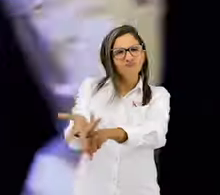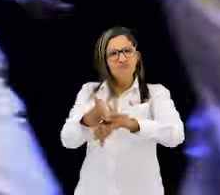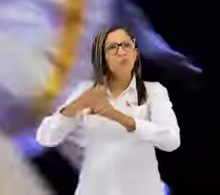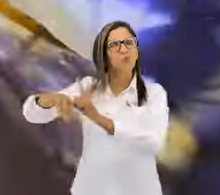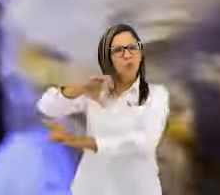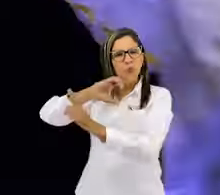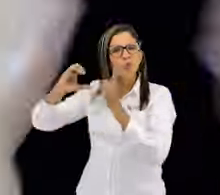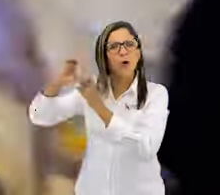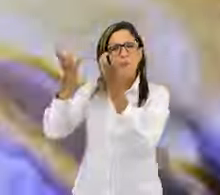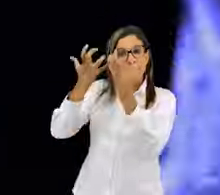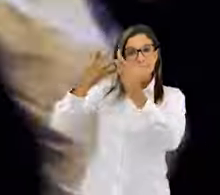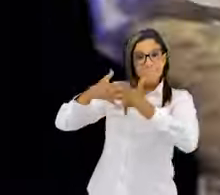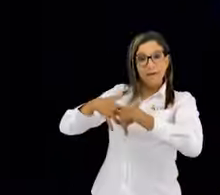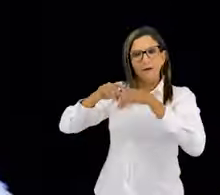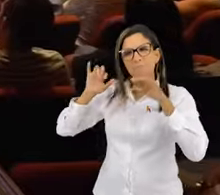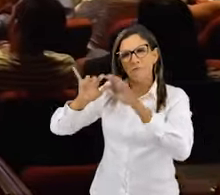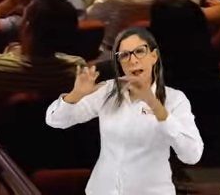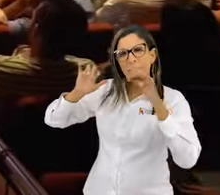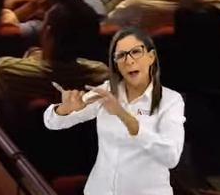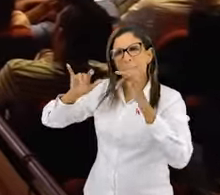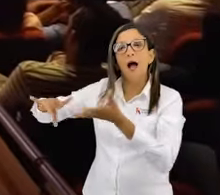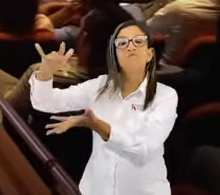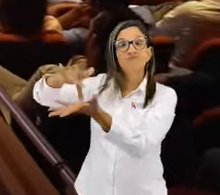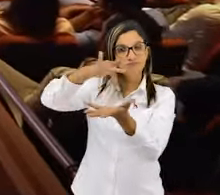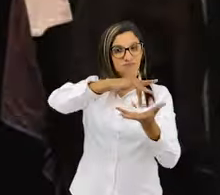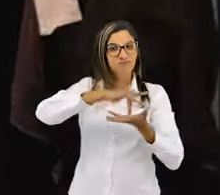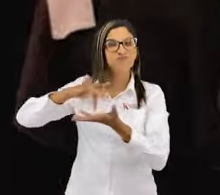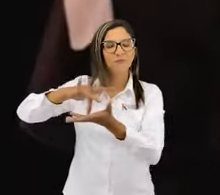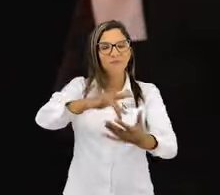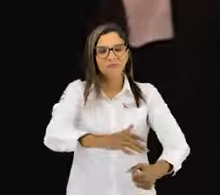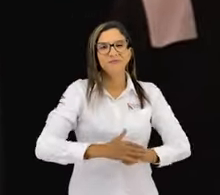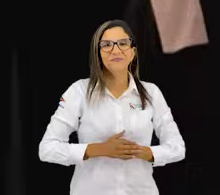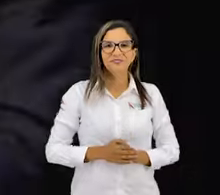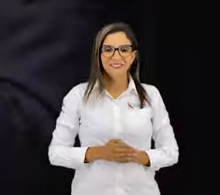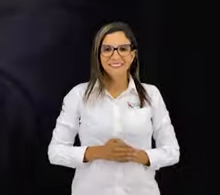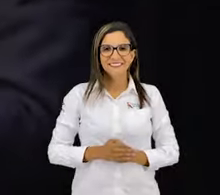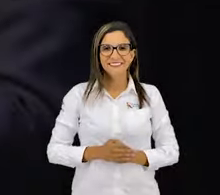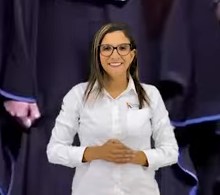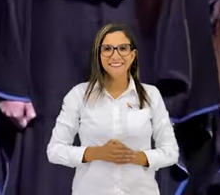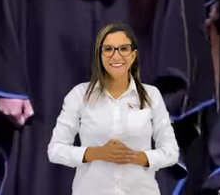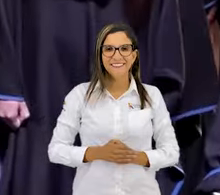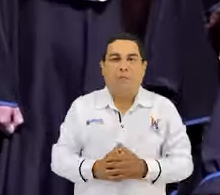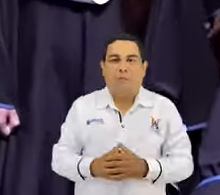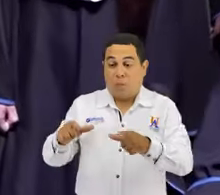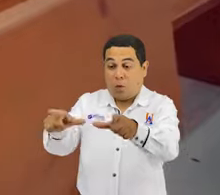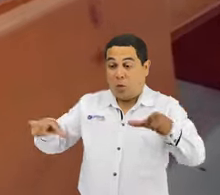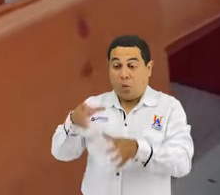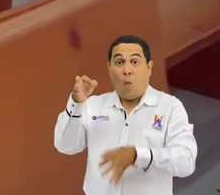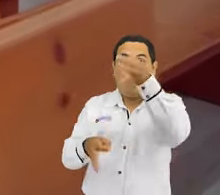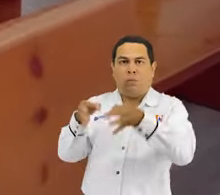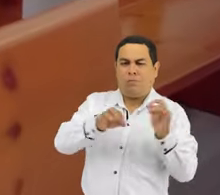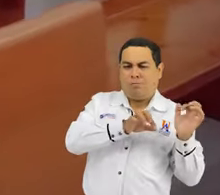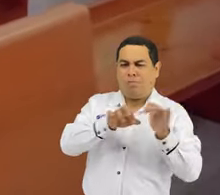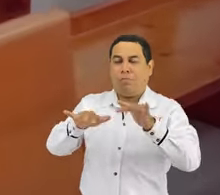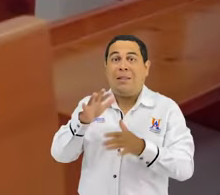en donde cada año se realizan actividades artísticas, culturales y empresariales a las que asisten personas e instituciones de todo el país. El